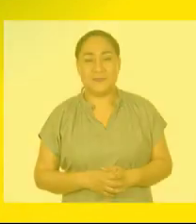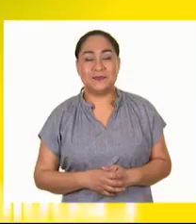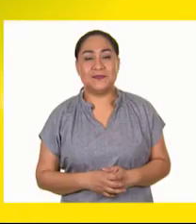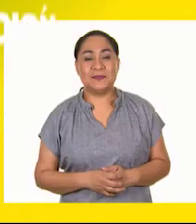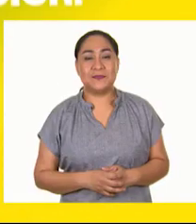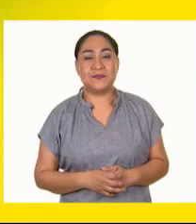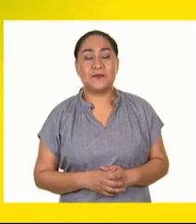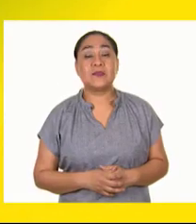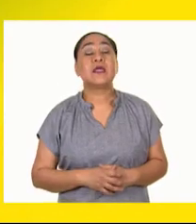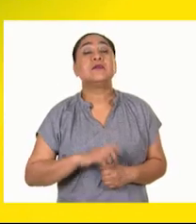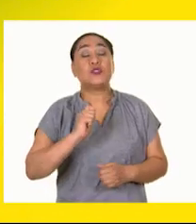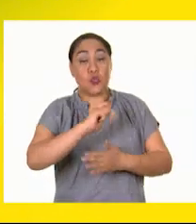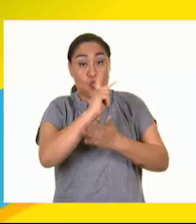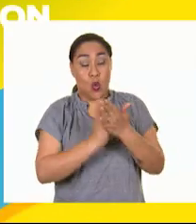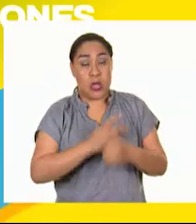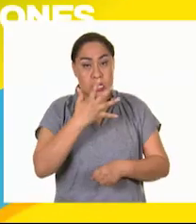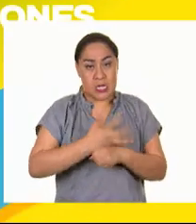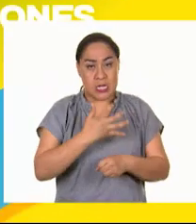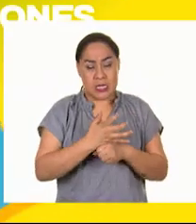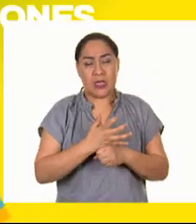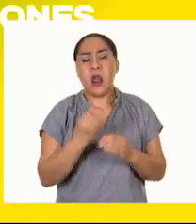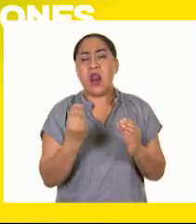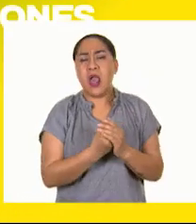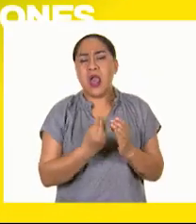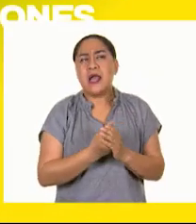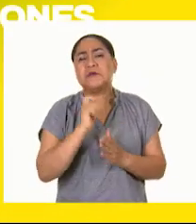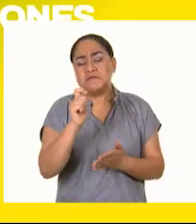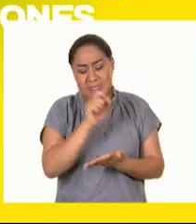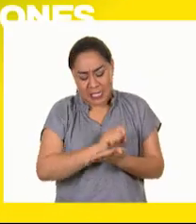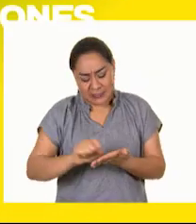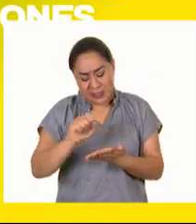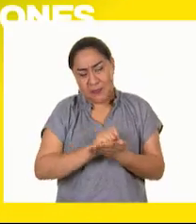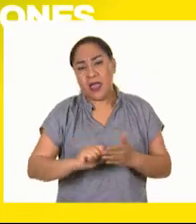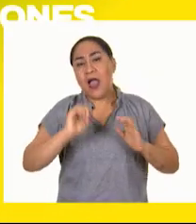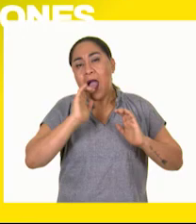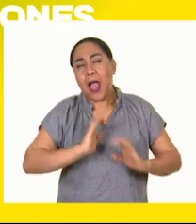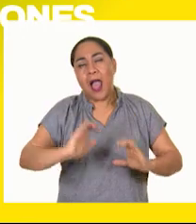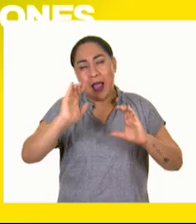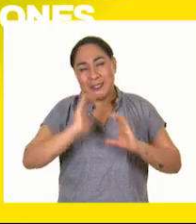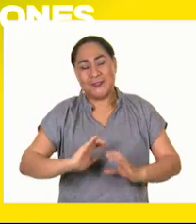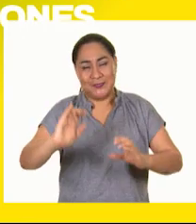Programación, 5º de primaria. Lección, escribiendo canciones.